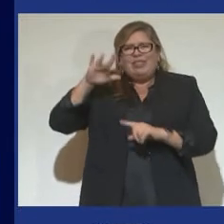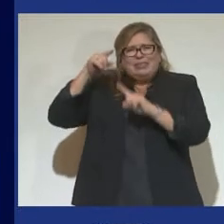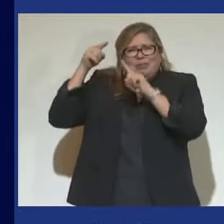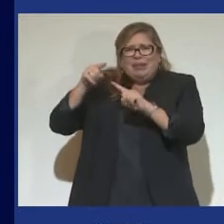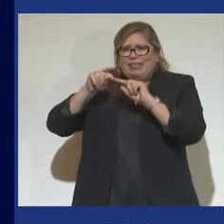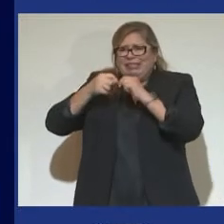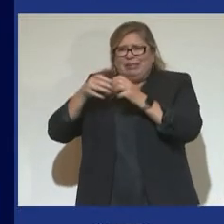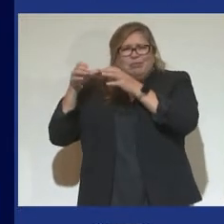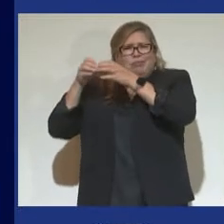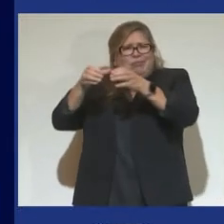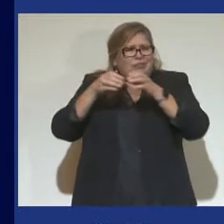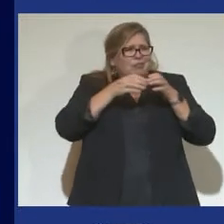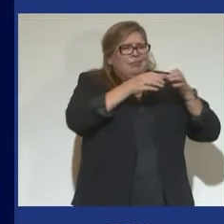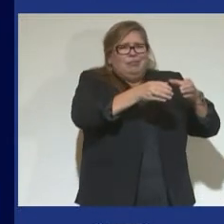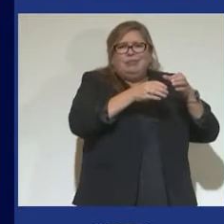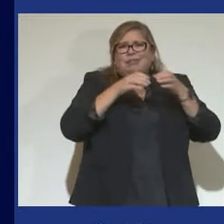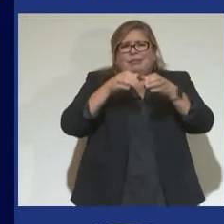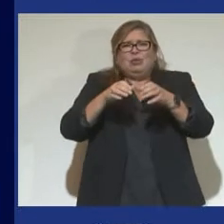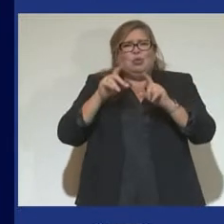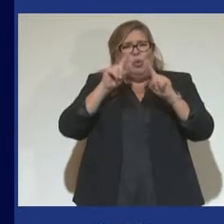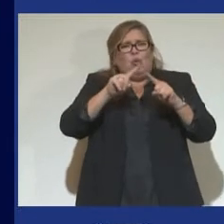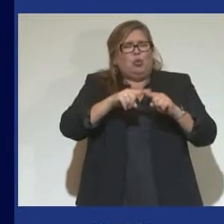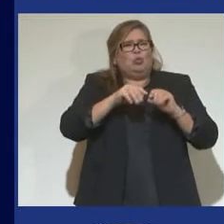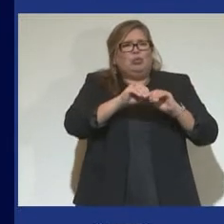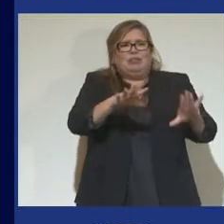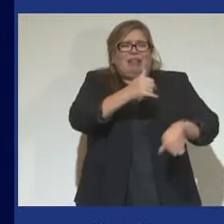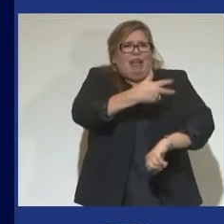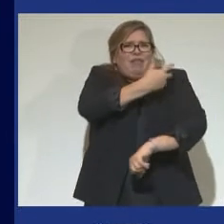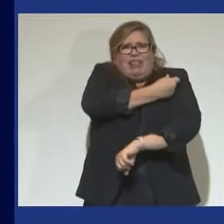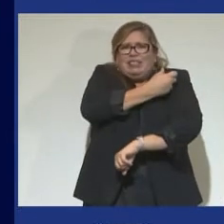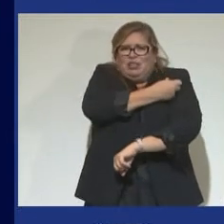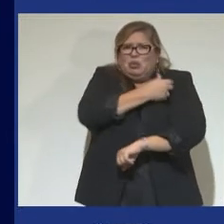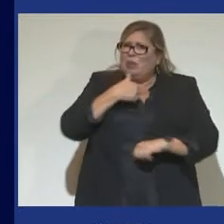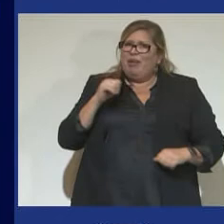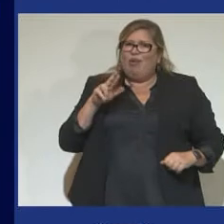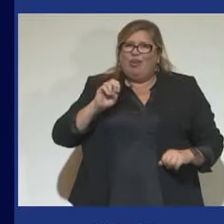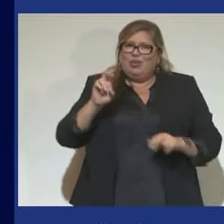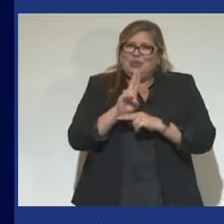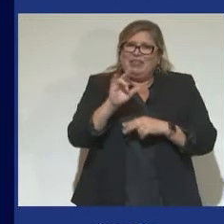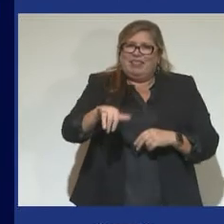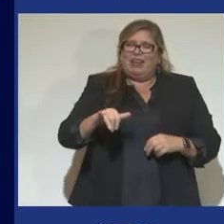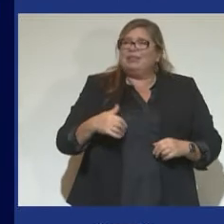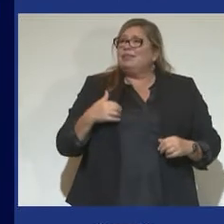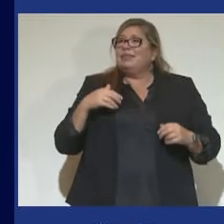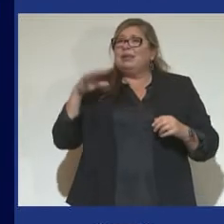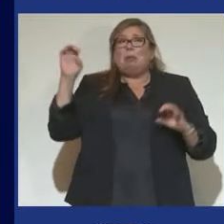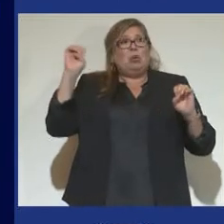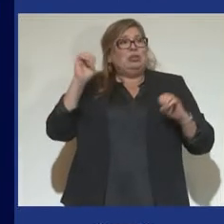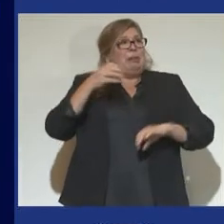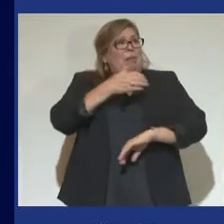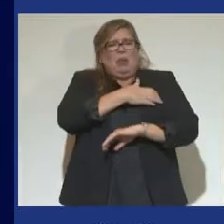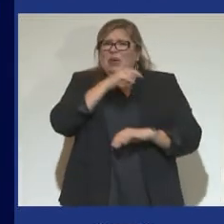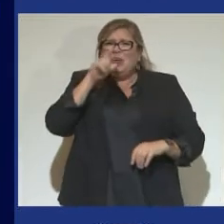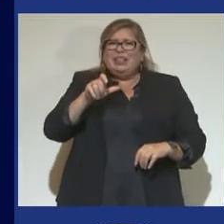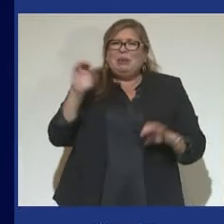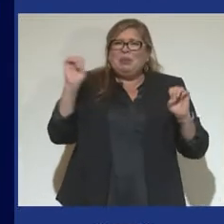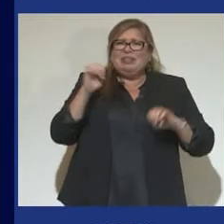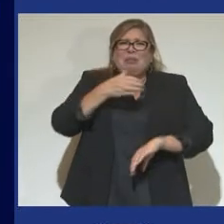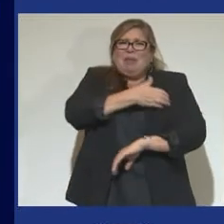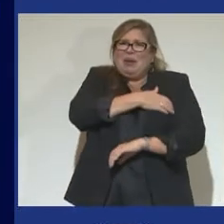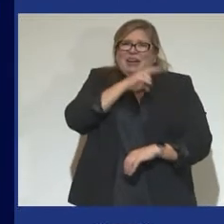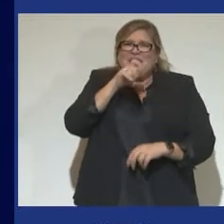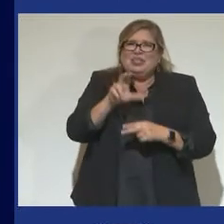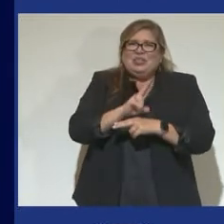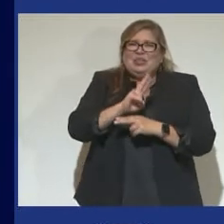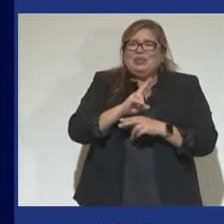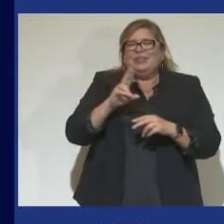equipos especiales que están administrando estas vacunas de la guardia nacional me pregunta acerca de poderes de emergencia no tenemos que ejercitar